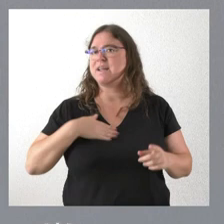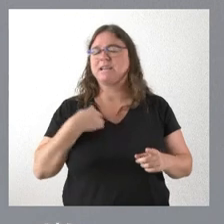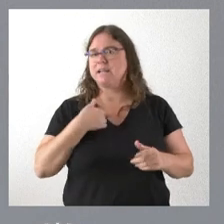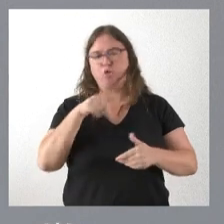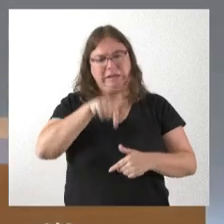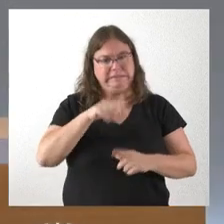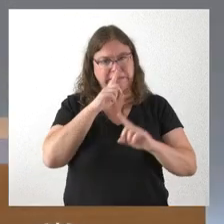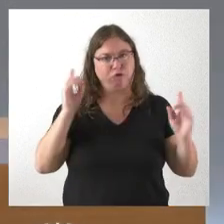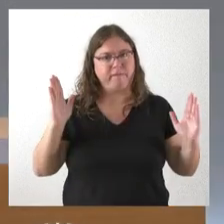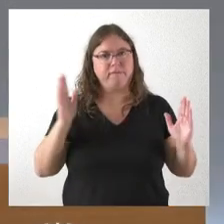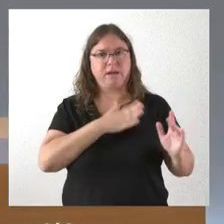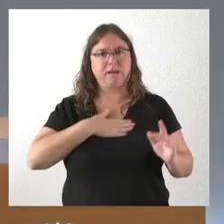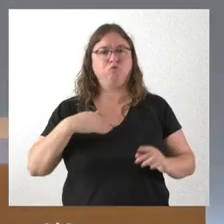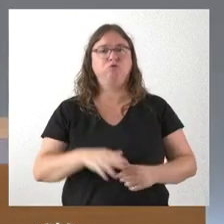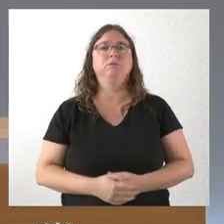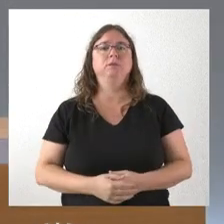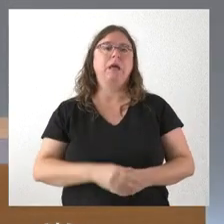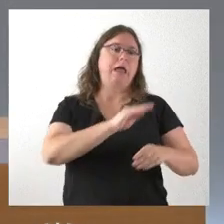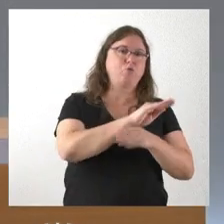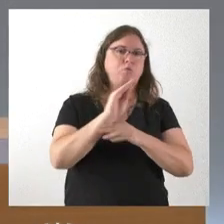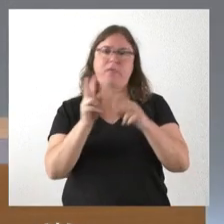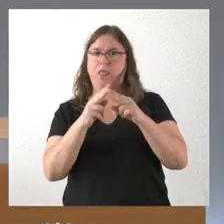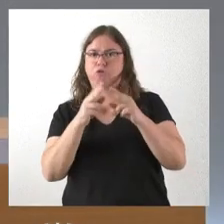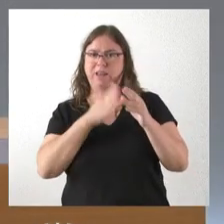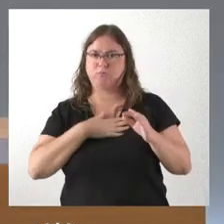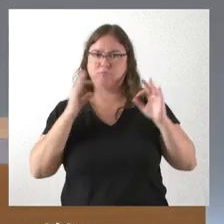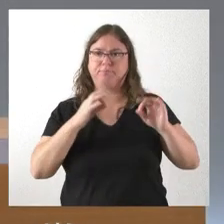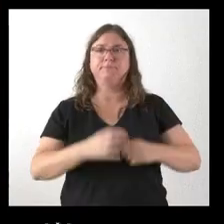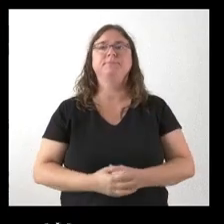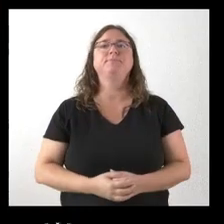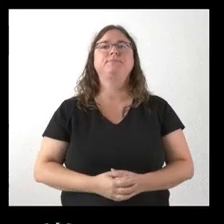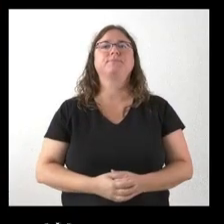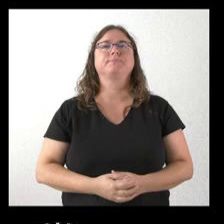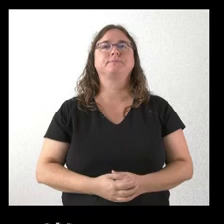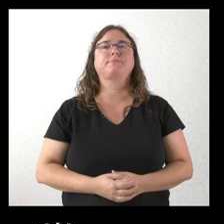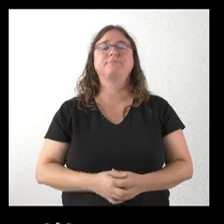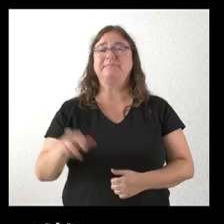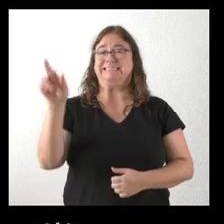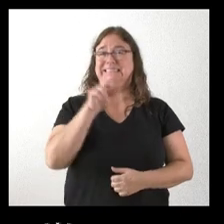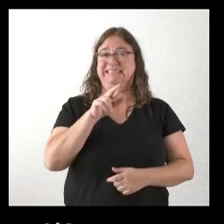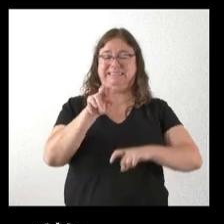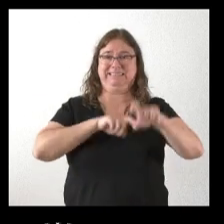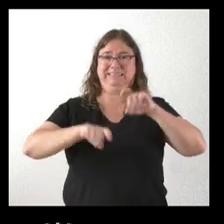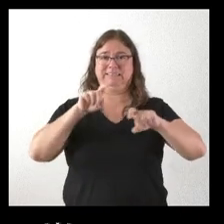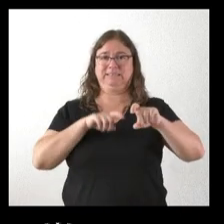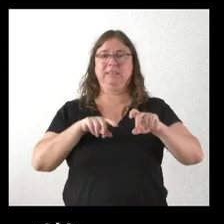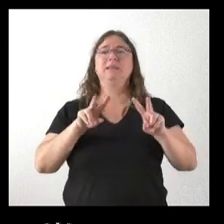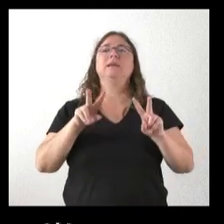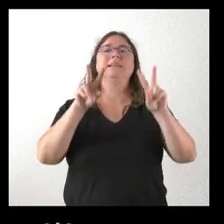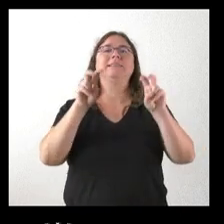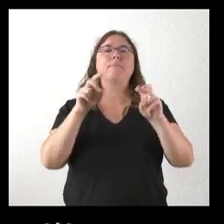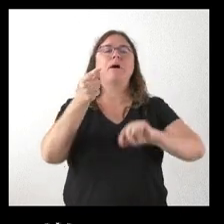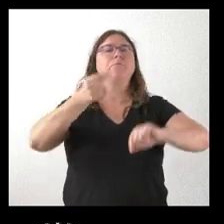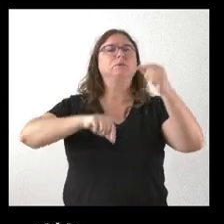ejercicio tanto una ayuda como otra sí volviendo un instante al tema